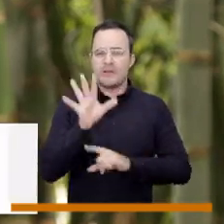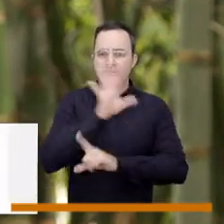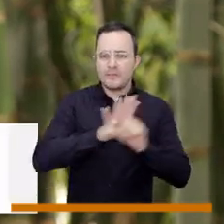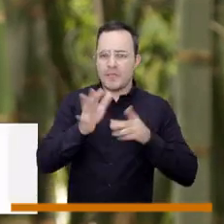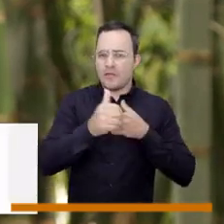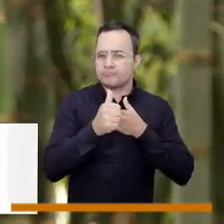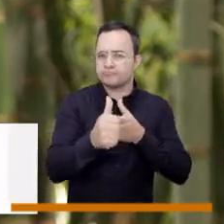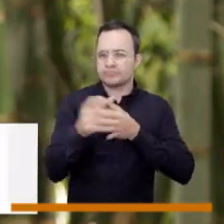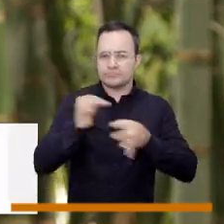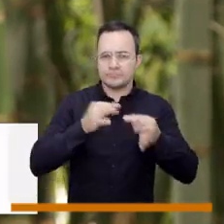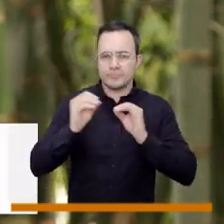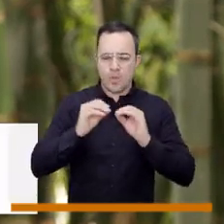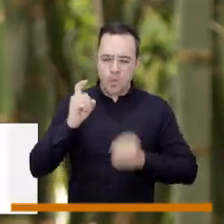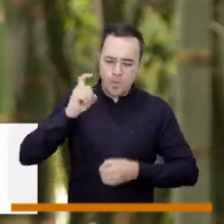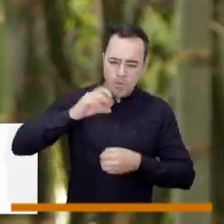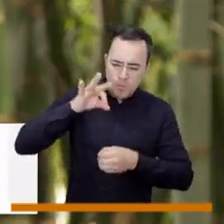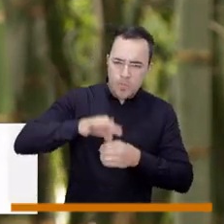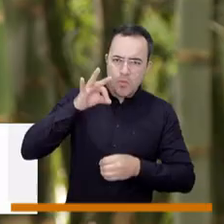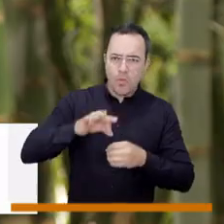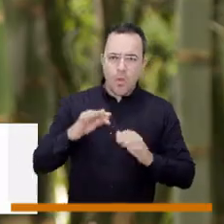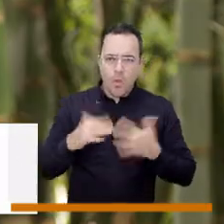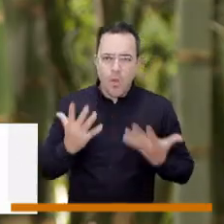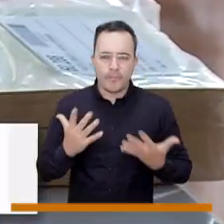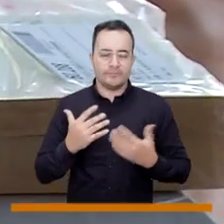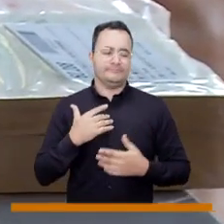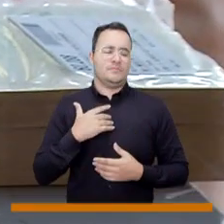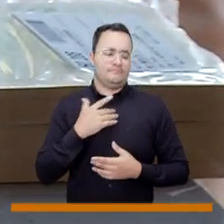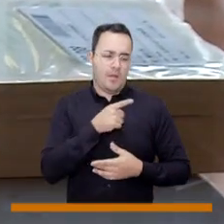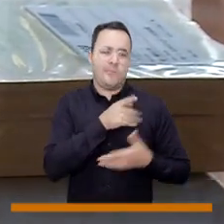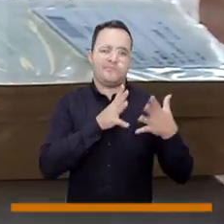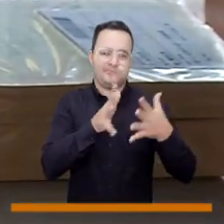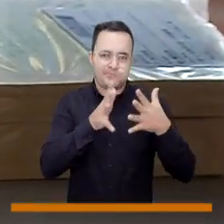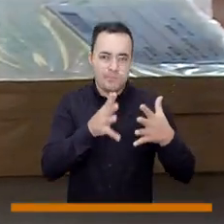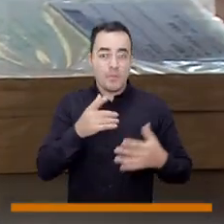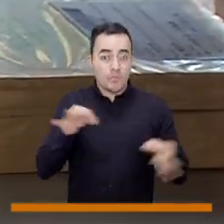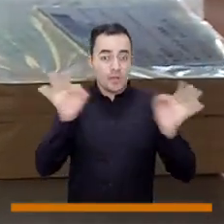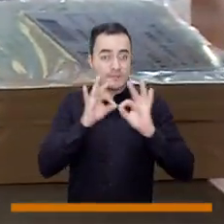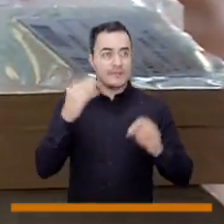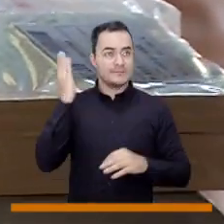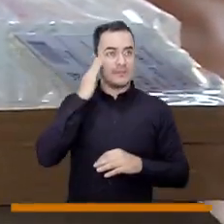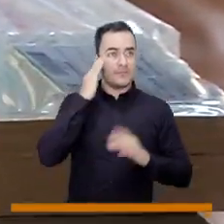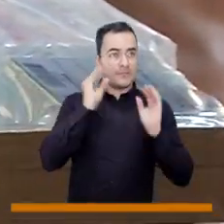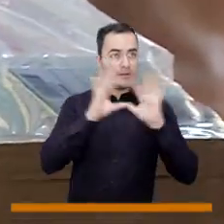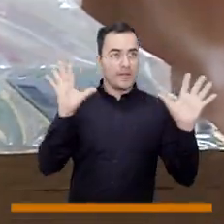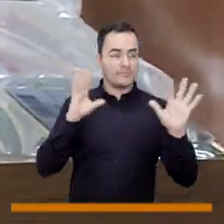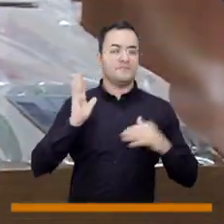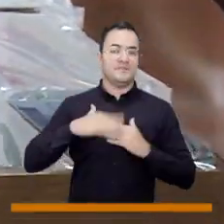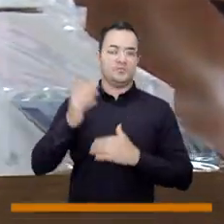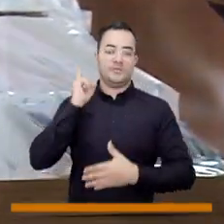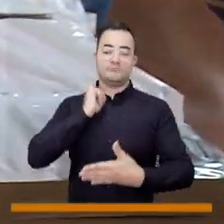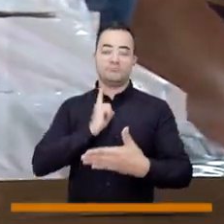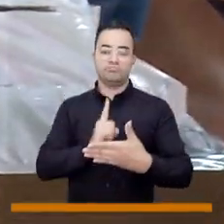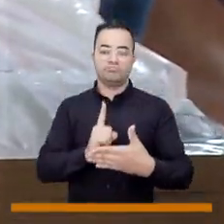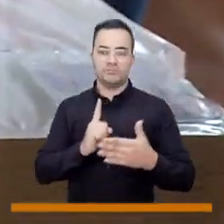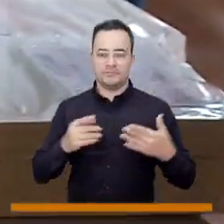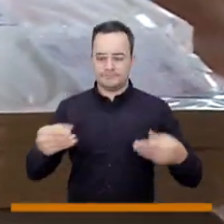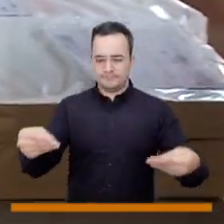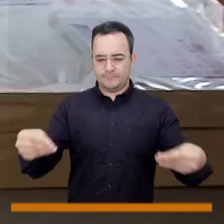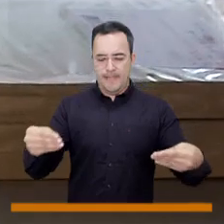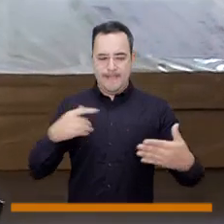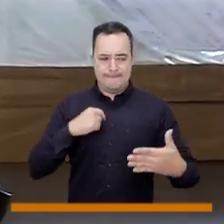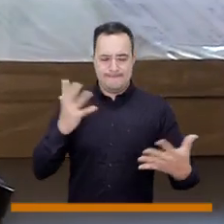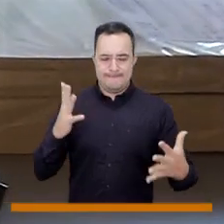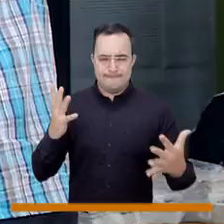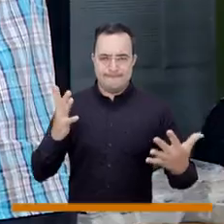videos donde les enseñamos a votar es muy importante conocer los tarjetones antes de llegar para evitar que nos dé miedo y que